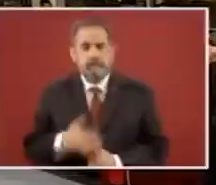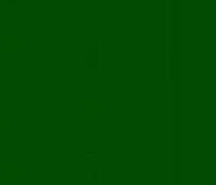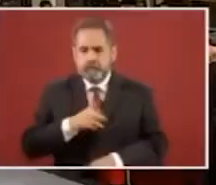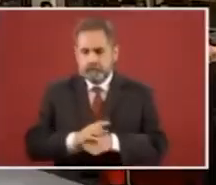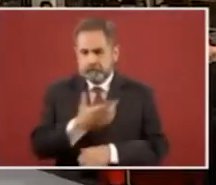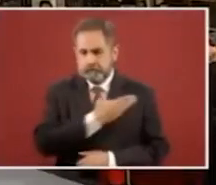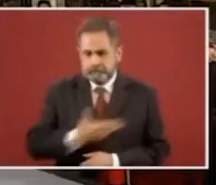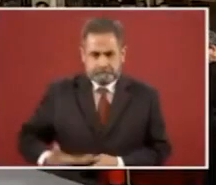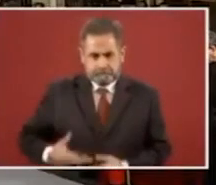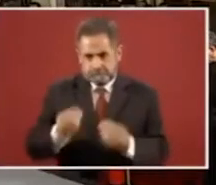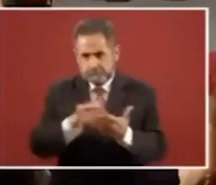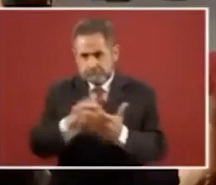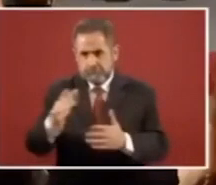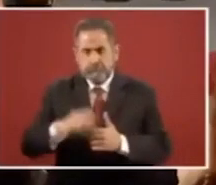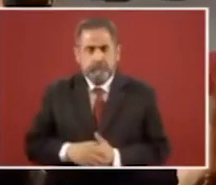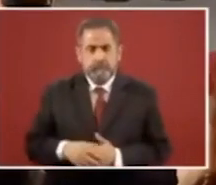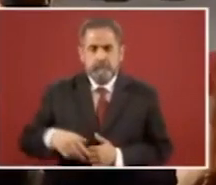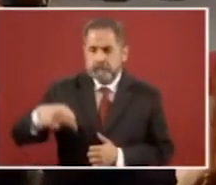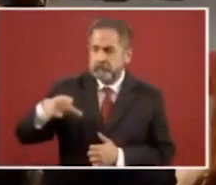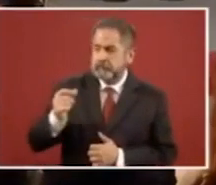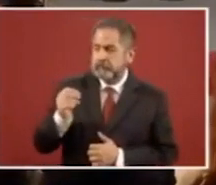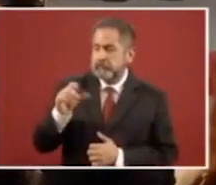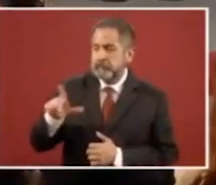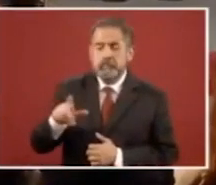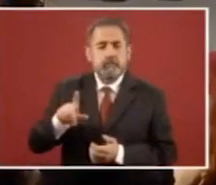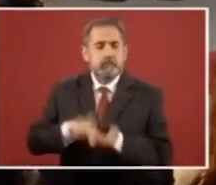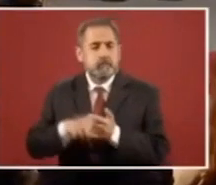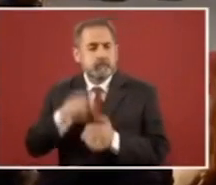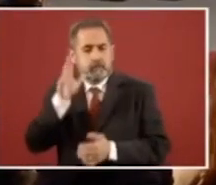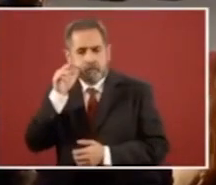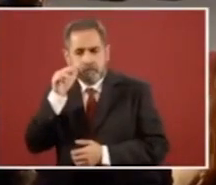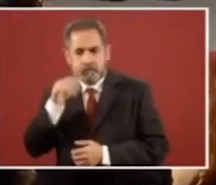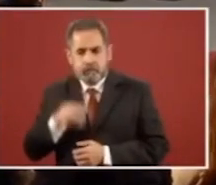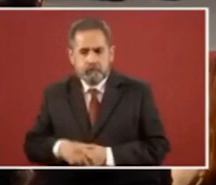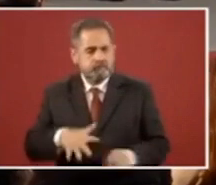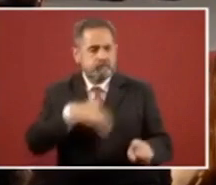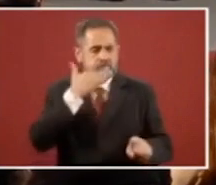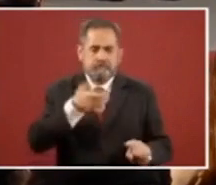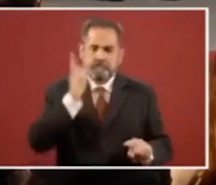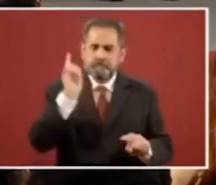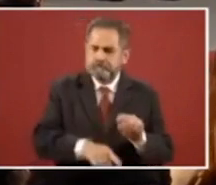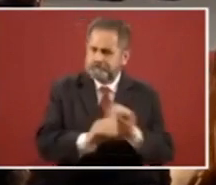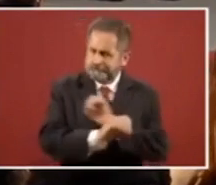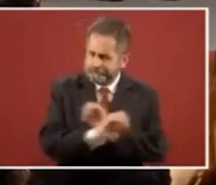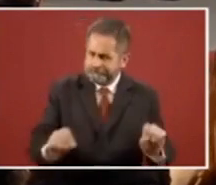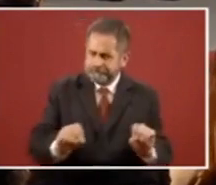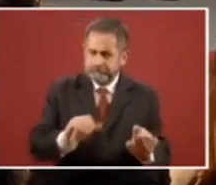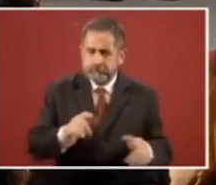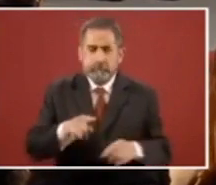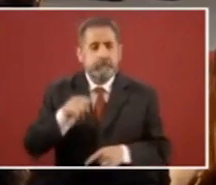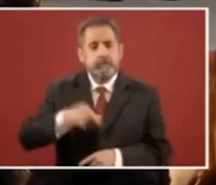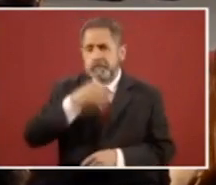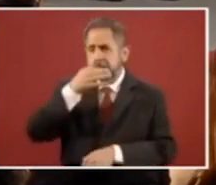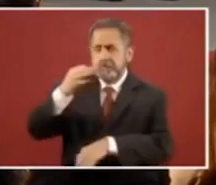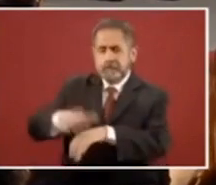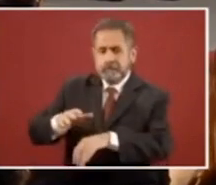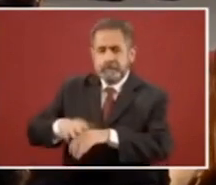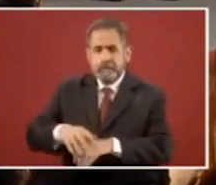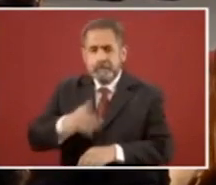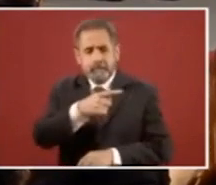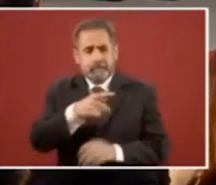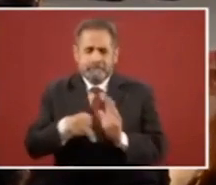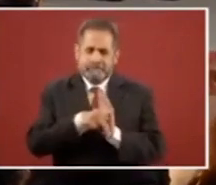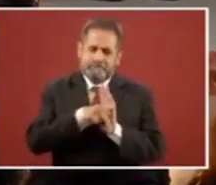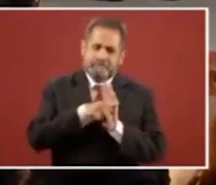presidente. Muchísimas gracias. Soy Paul Velázquez de Los Mochis, ni uno más, ni un corrupto más en gobierno, pero hoy gritamos ni un periodista